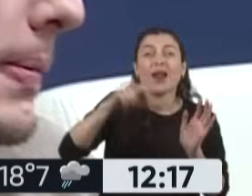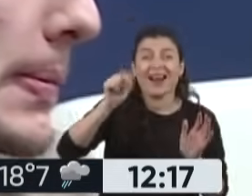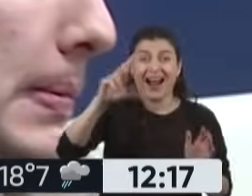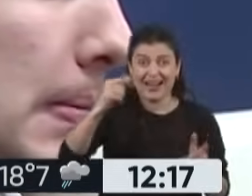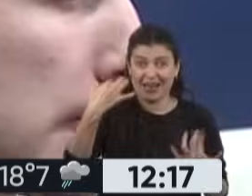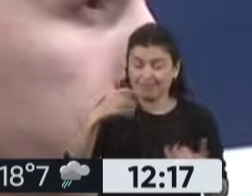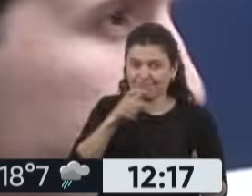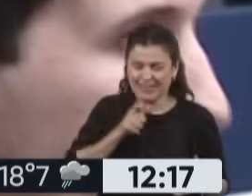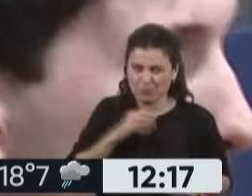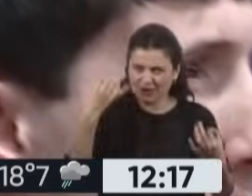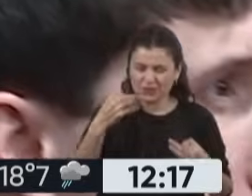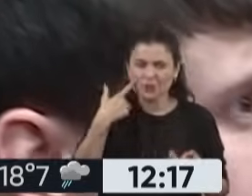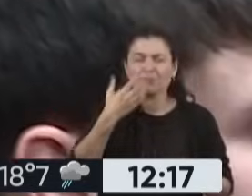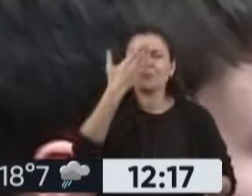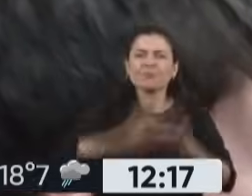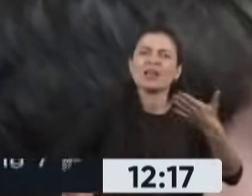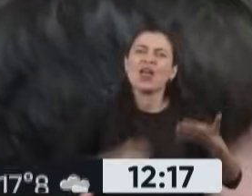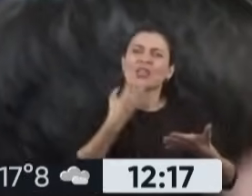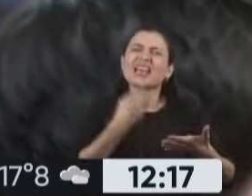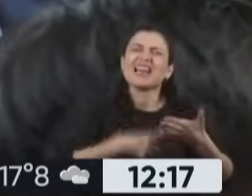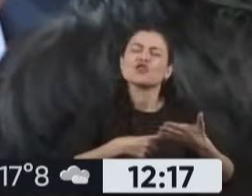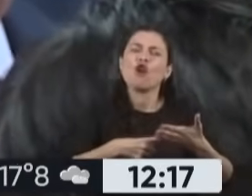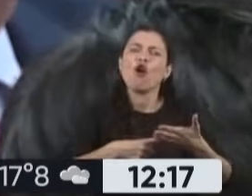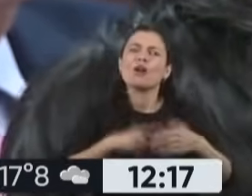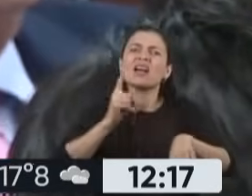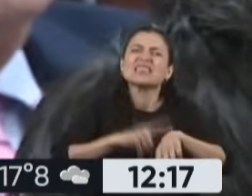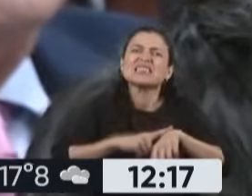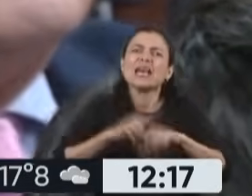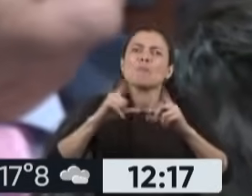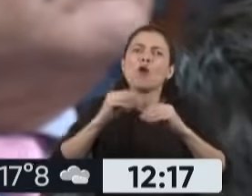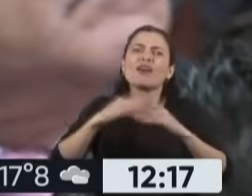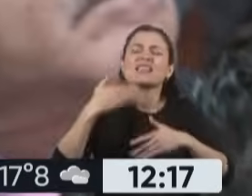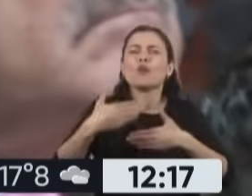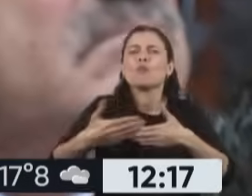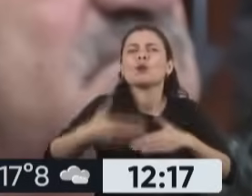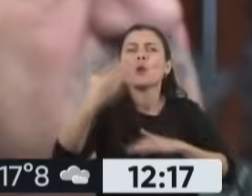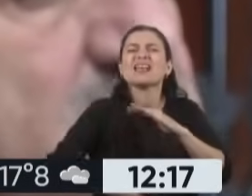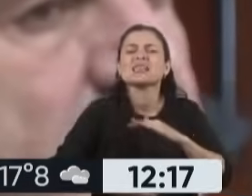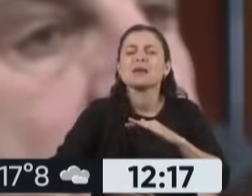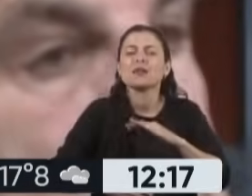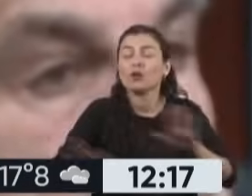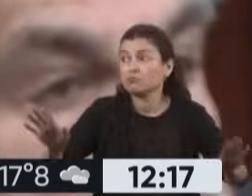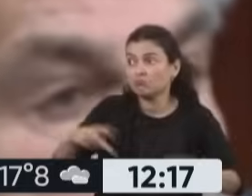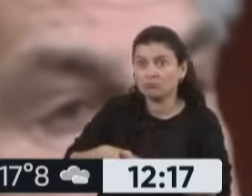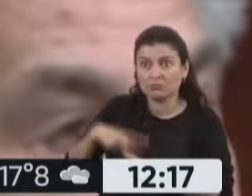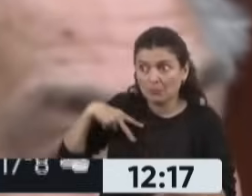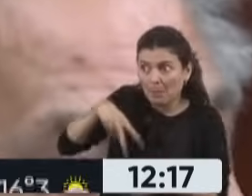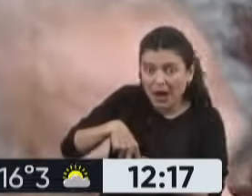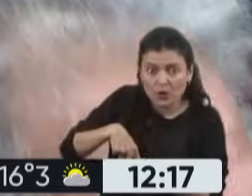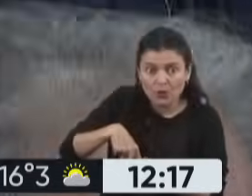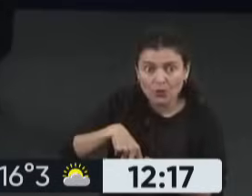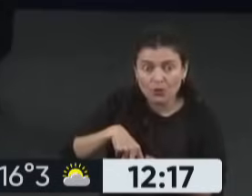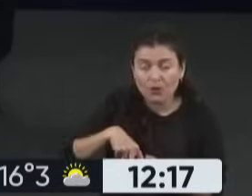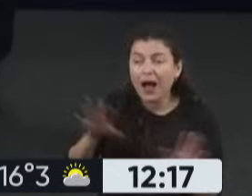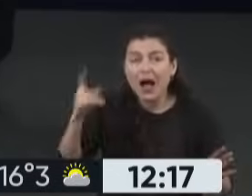esta. ¿Las declaraciones juradas vencen? ¿Más arriba? ¿Que me pare? No sabía